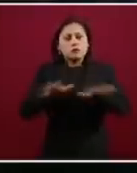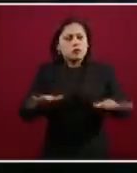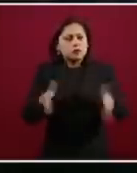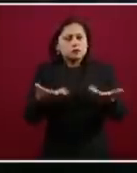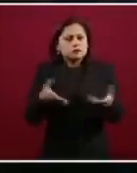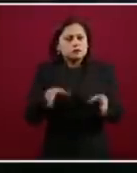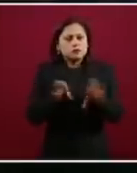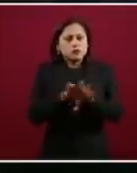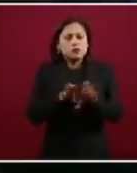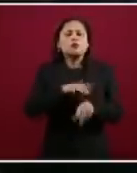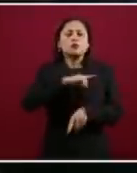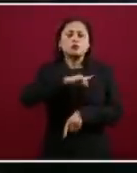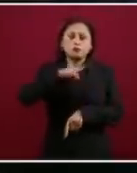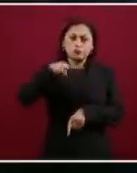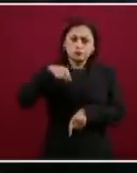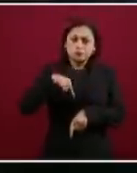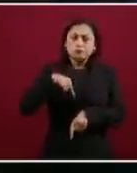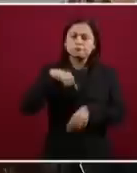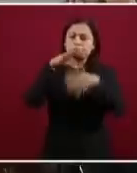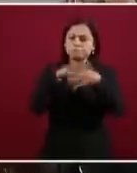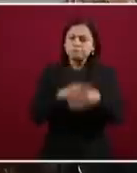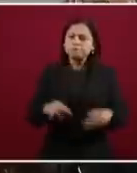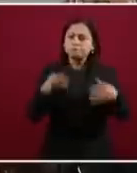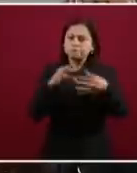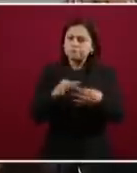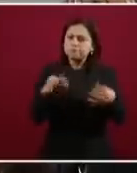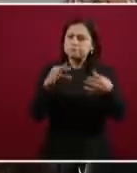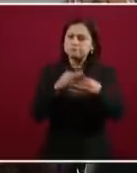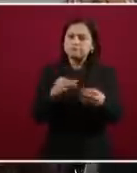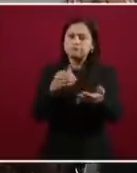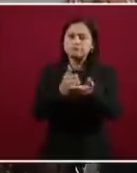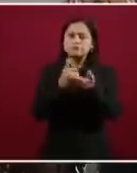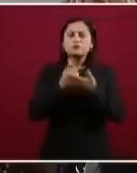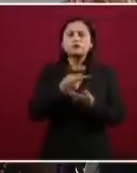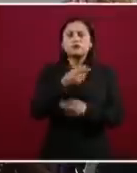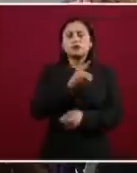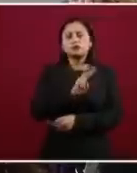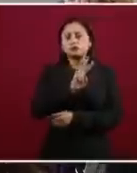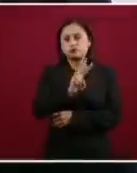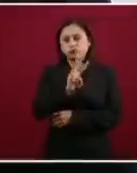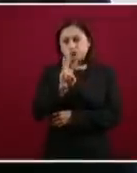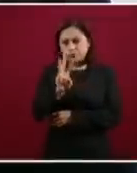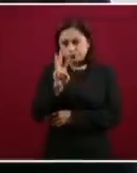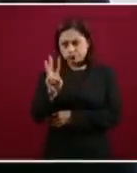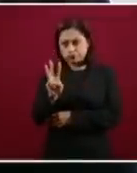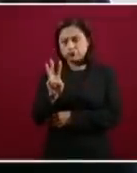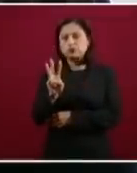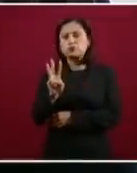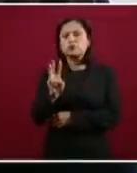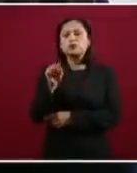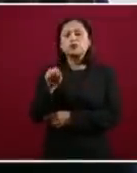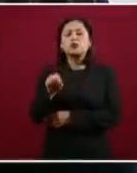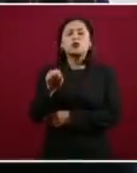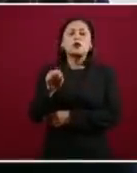la vamos a difundir a través de una página en internet que es